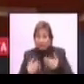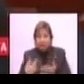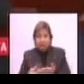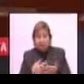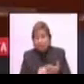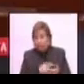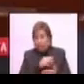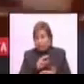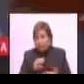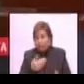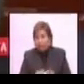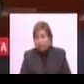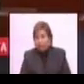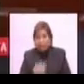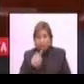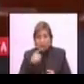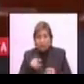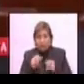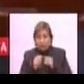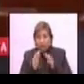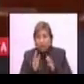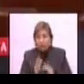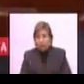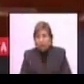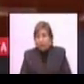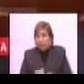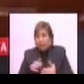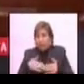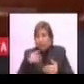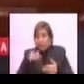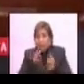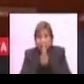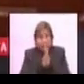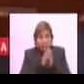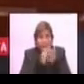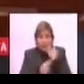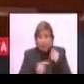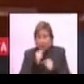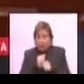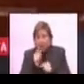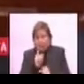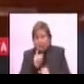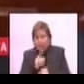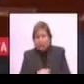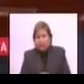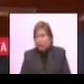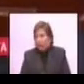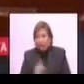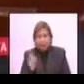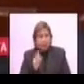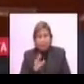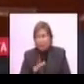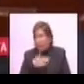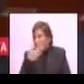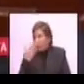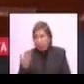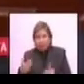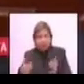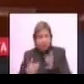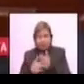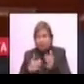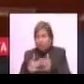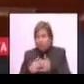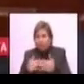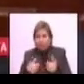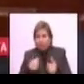debatirse y votarse dentro del octavo y el décimo día. Y no se puede decir, pido confianza, no, no importa, no hay manera de bloquearlo. Y